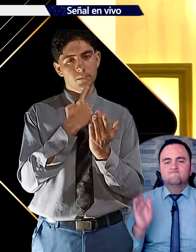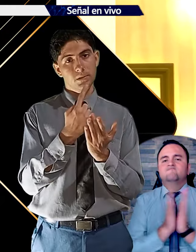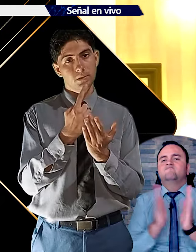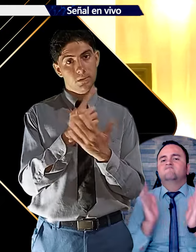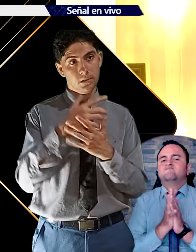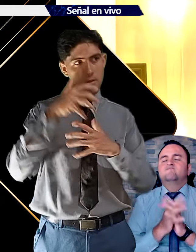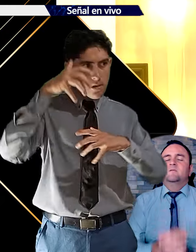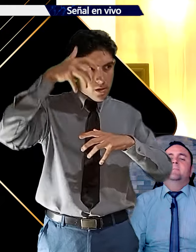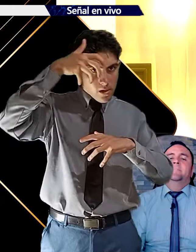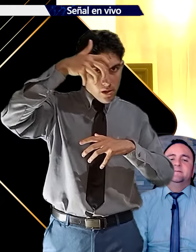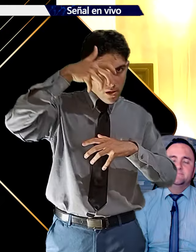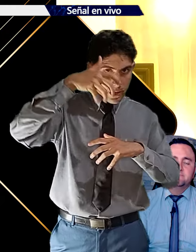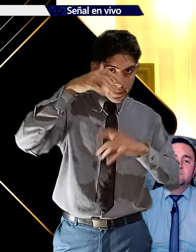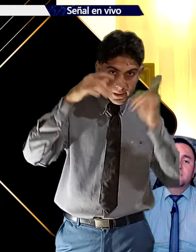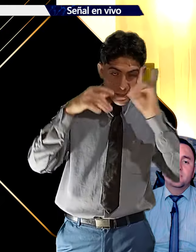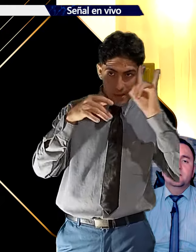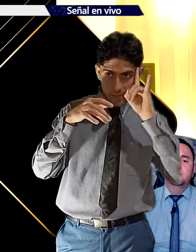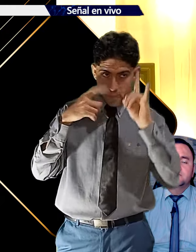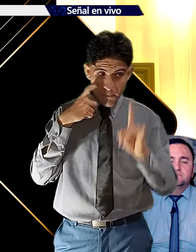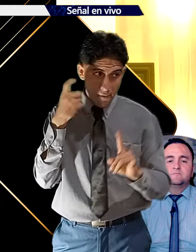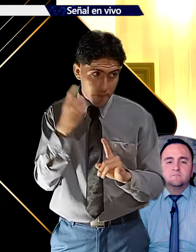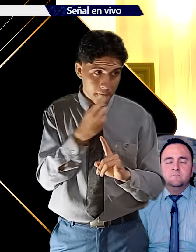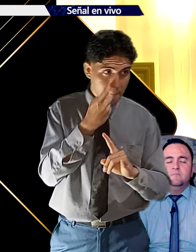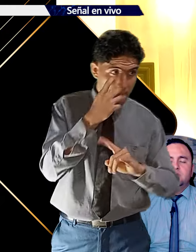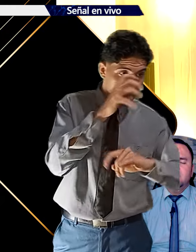Arrebatar no es deme.